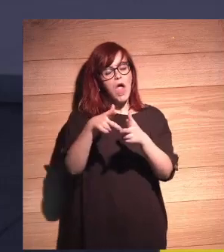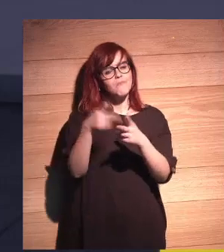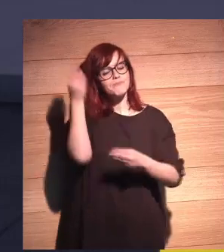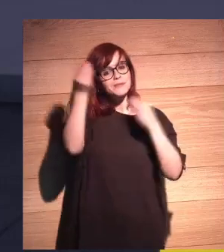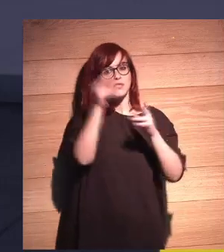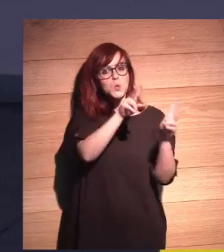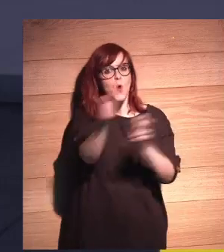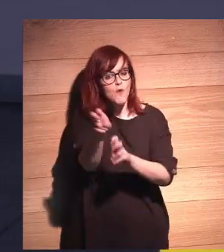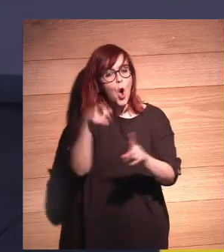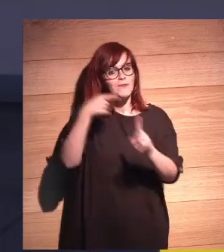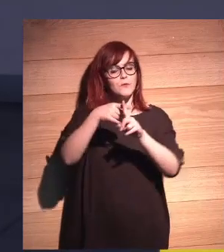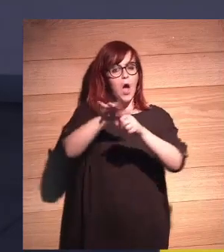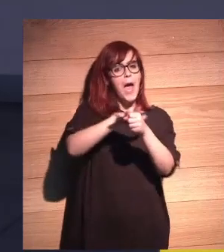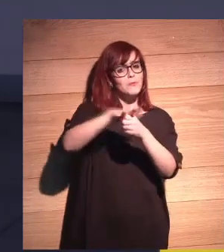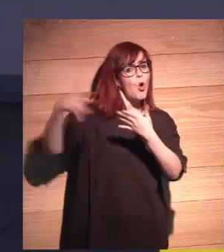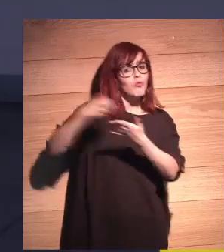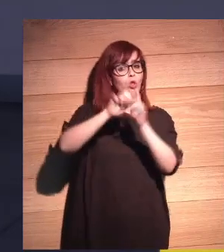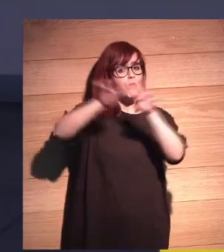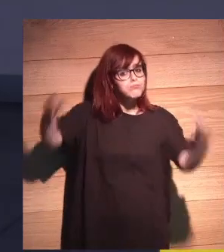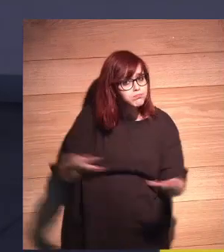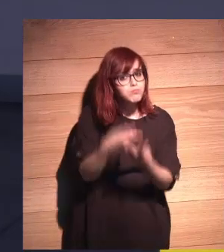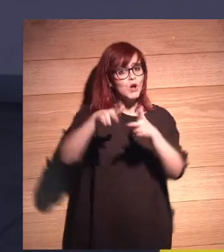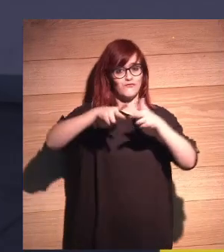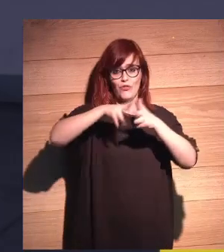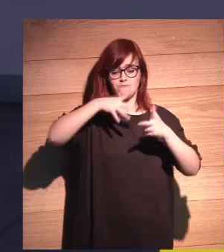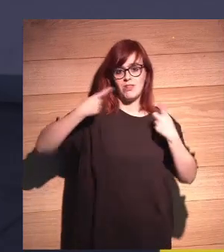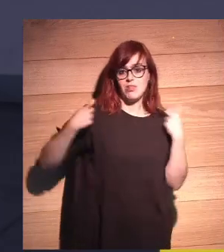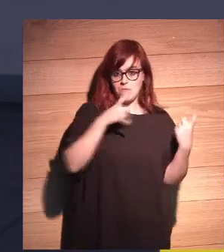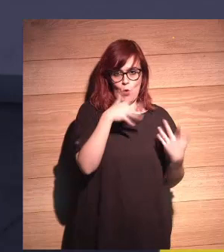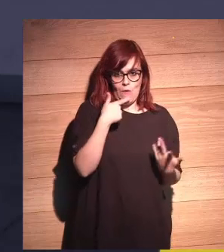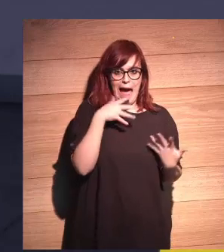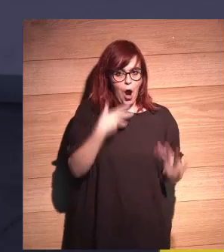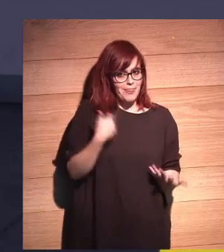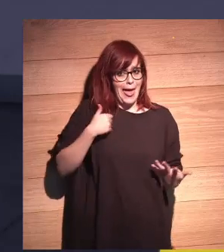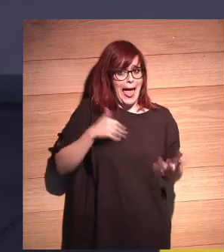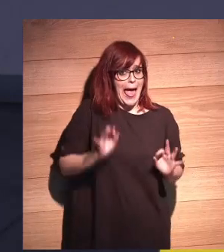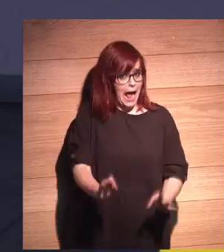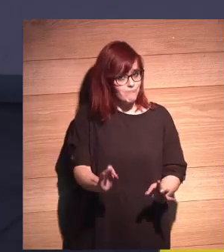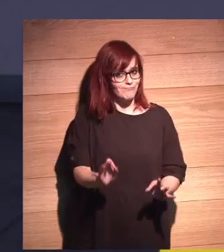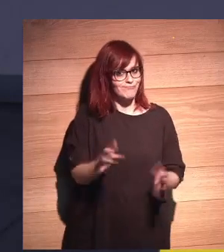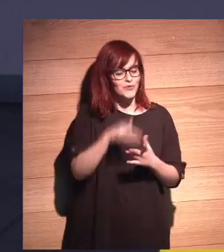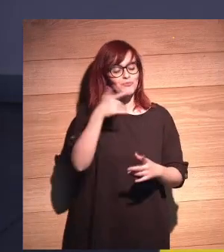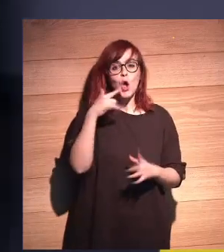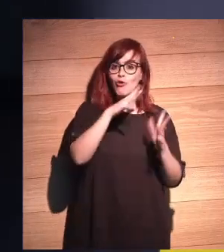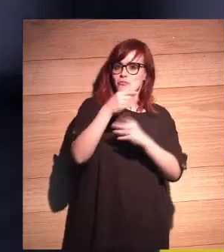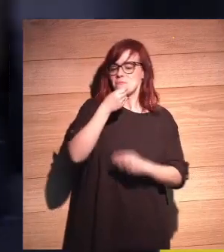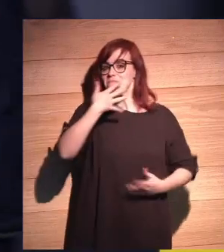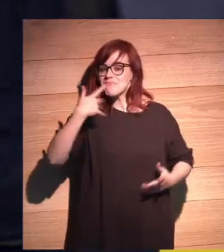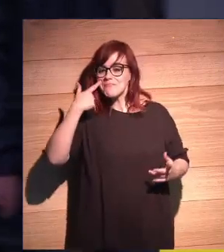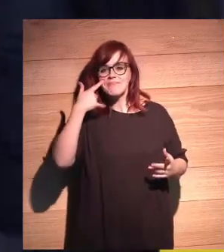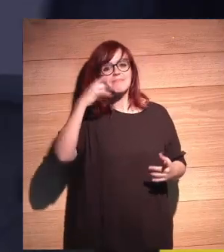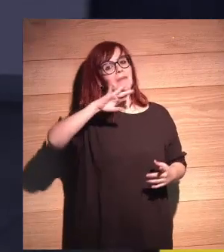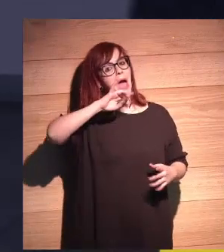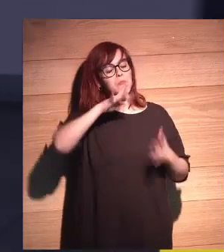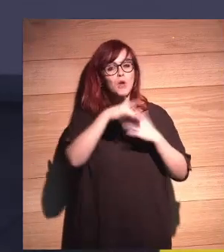que lo abarque todo para abordar la sociedad que ya estamos viviendo. La buena noticia es que el conocimiento